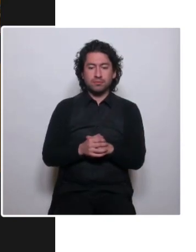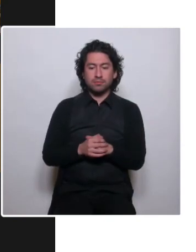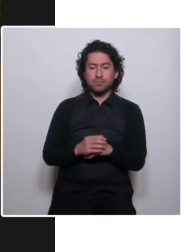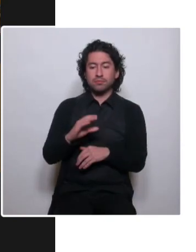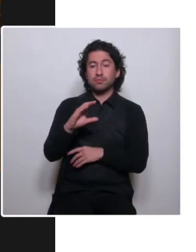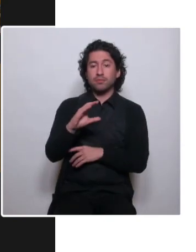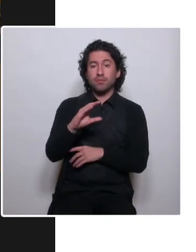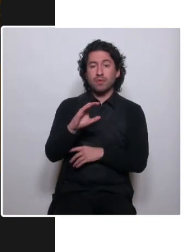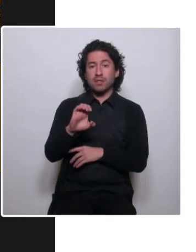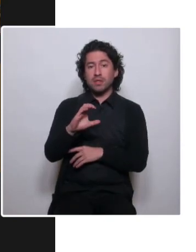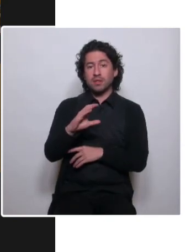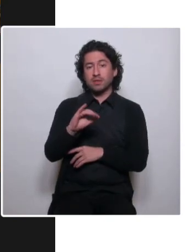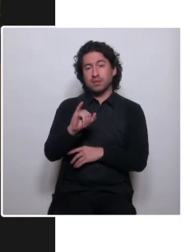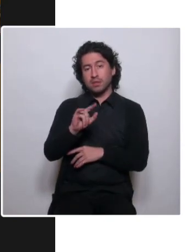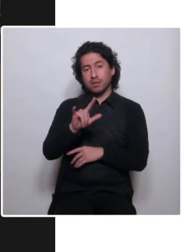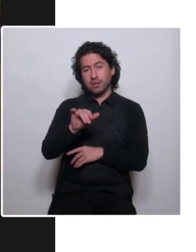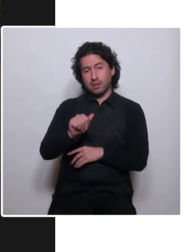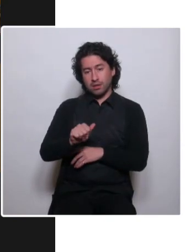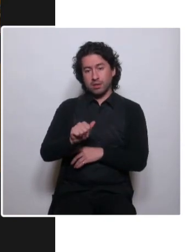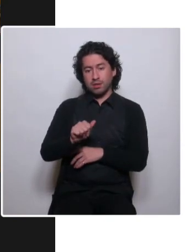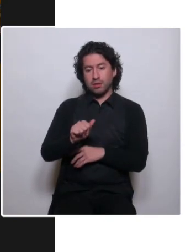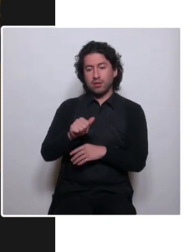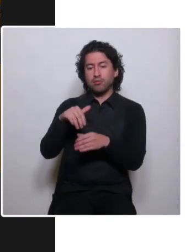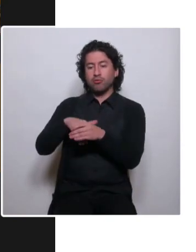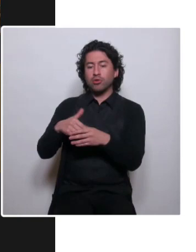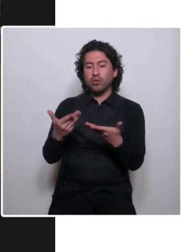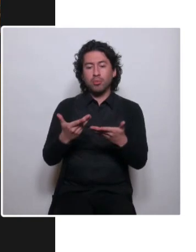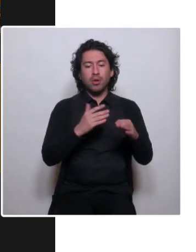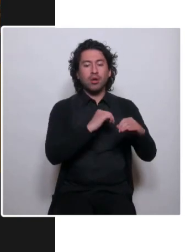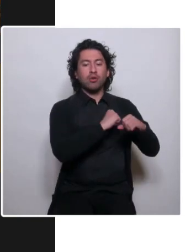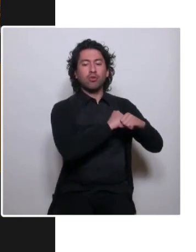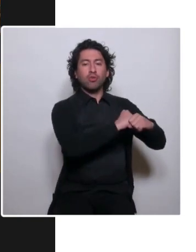Cecilia Uvilla, ¿cómo vota? En contra.